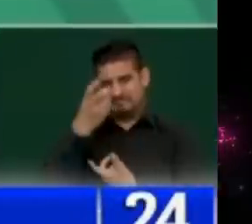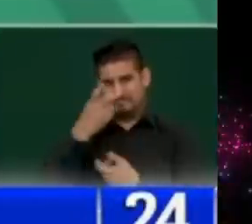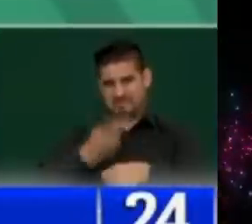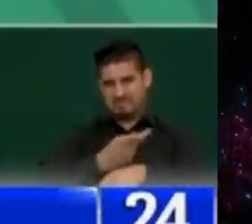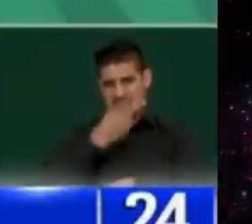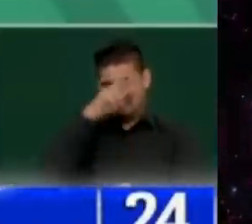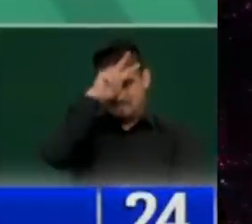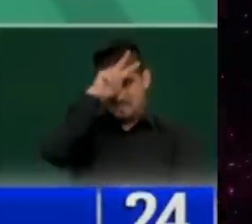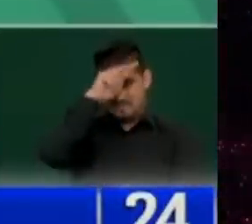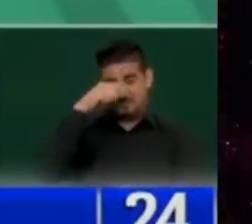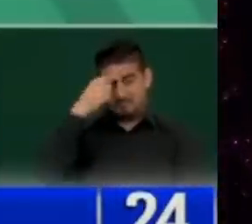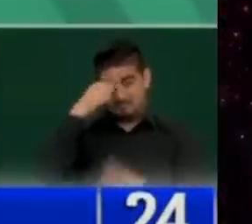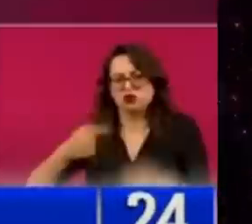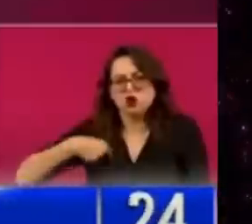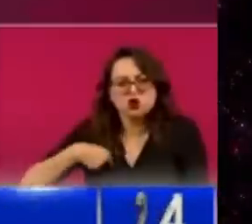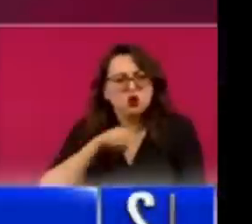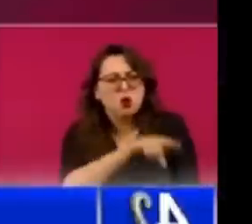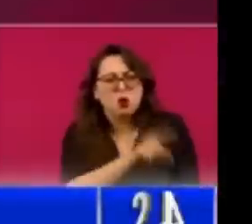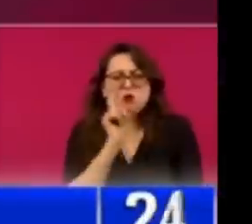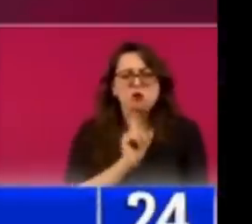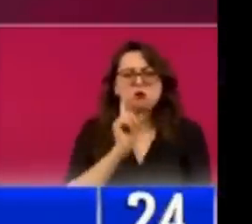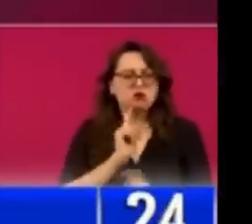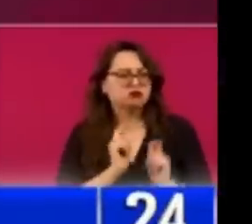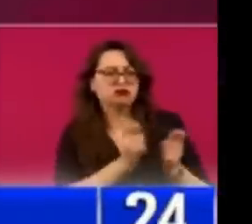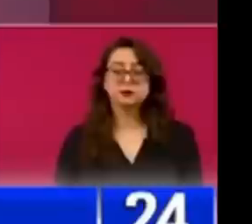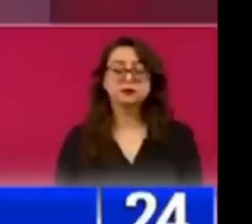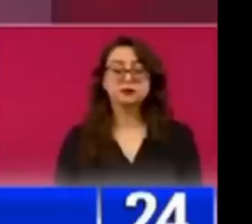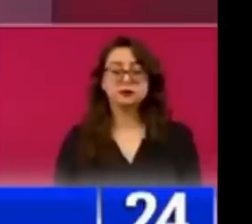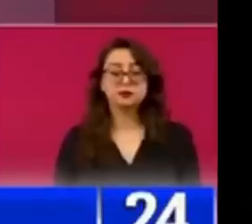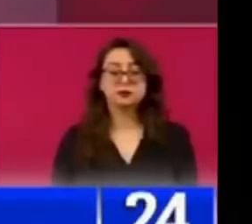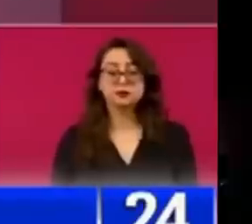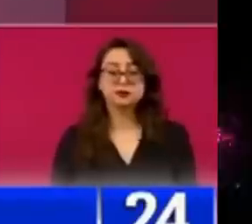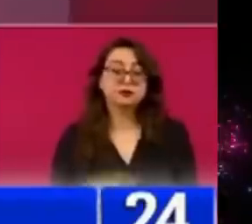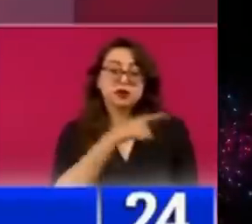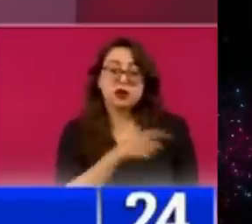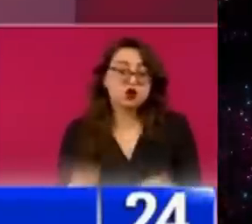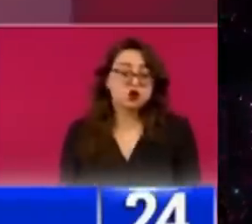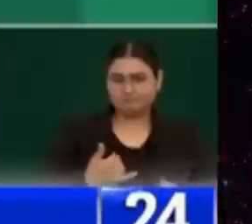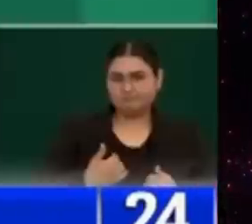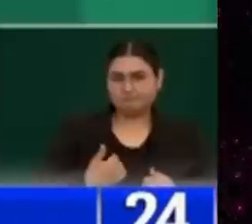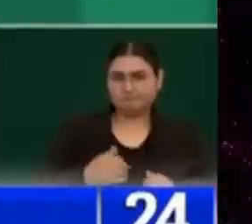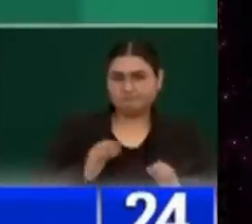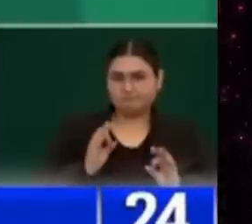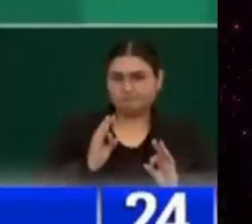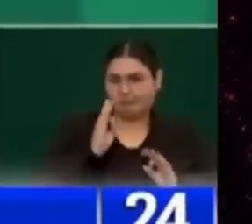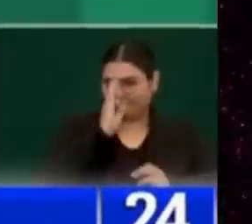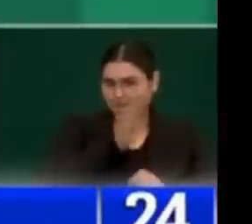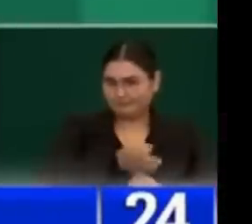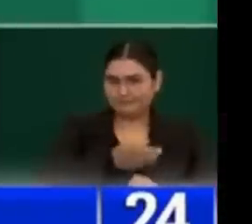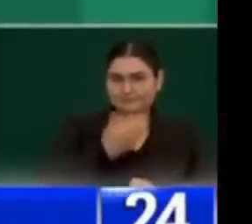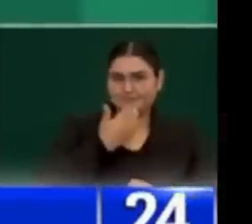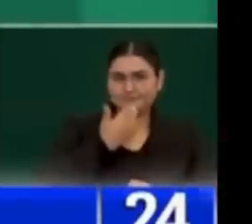Otra vez el presidente de México. Y es que en cada conferencia de prensa que ofrece a su país, ya es habitual